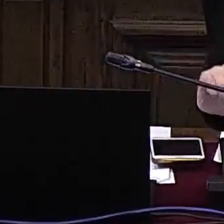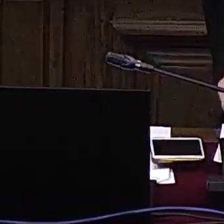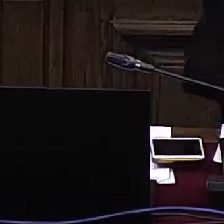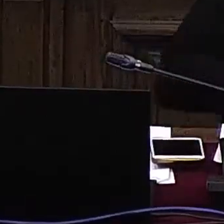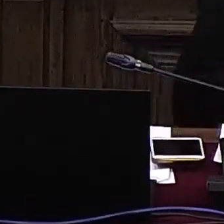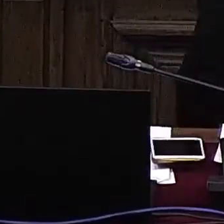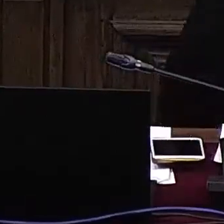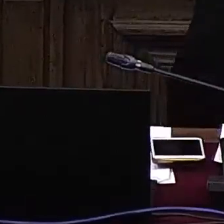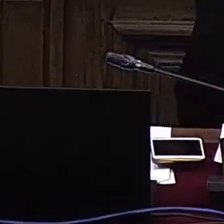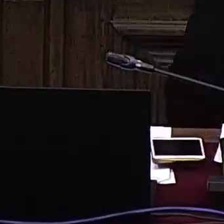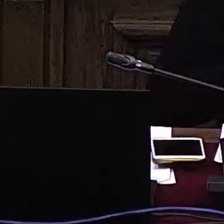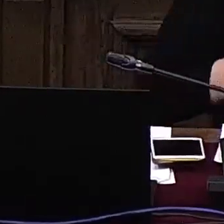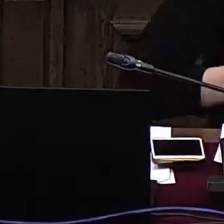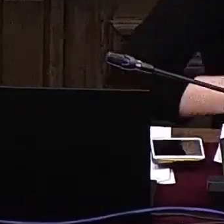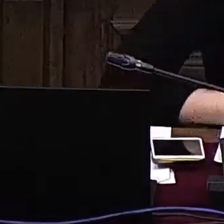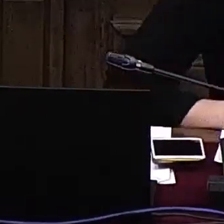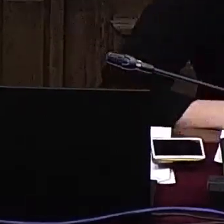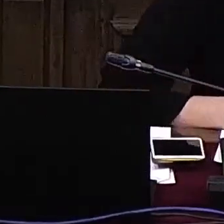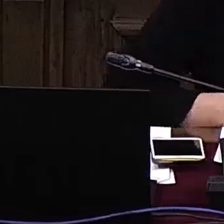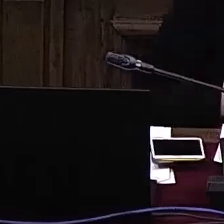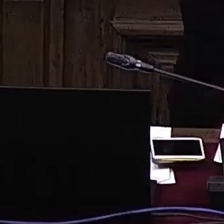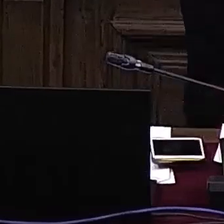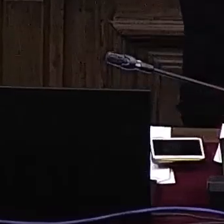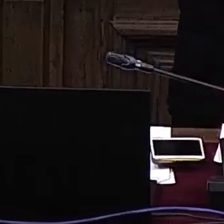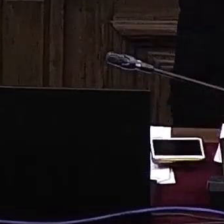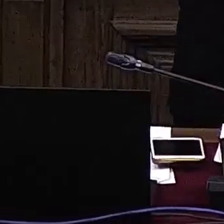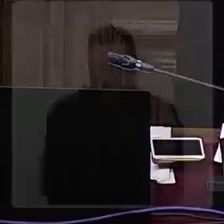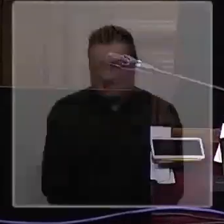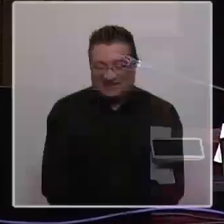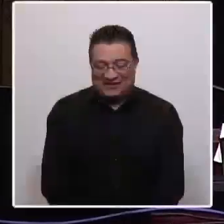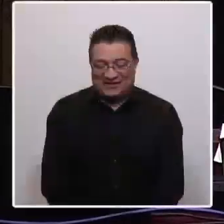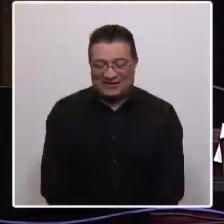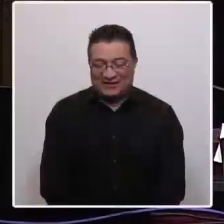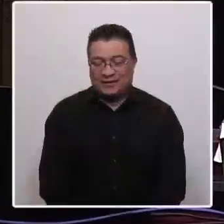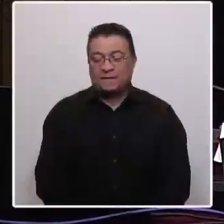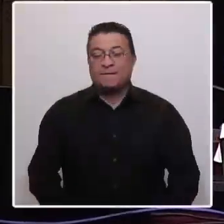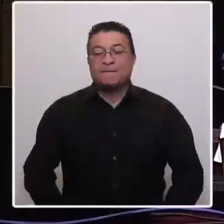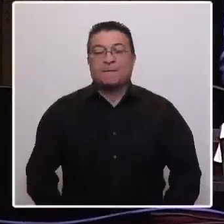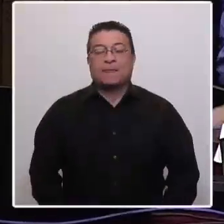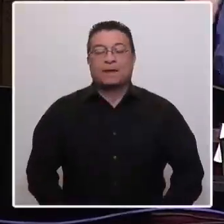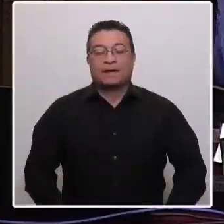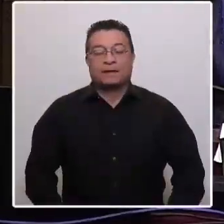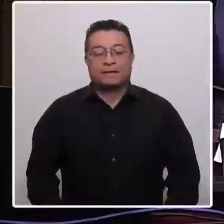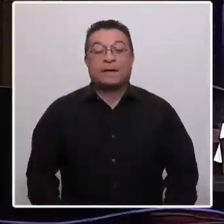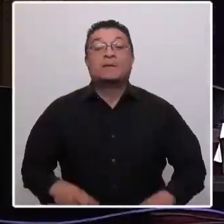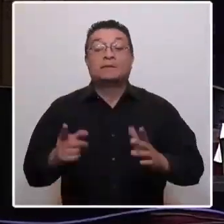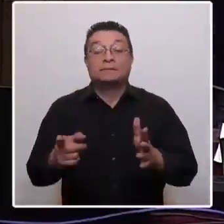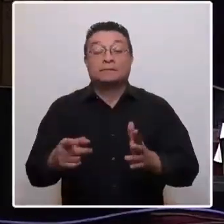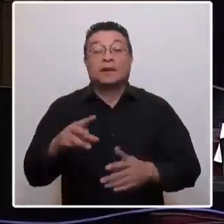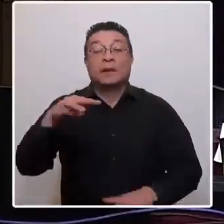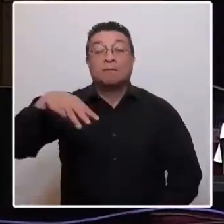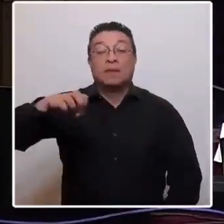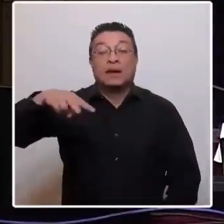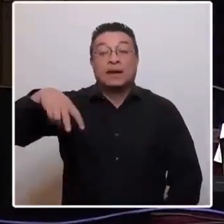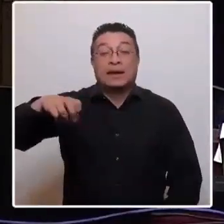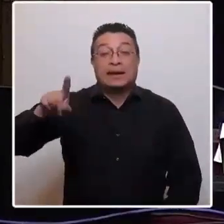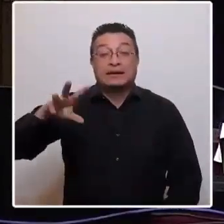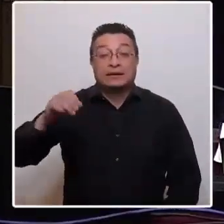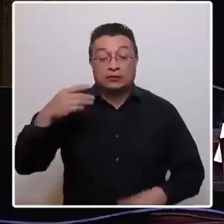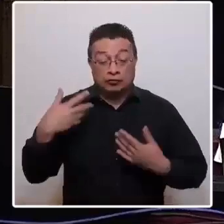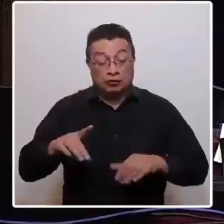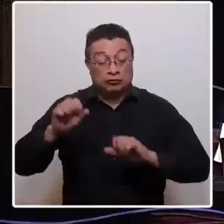Muchas gracias. Voy a solicitar mis minutos también adicionales a Yanis Meneses, por favor. Bien, convencional Yanis Meneses, corrobore la sesión del